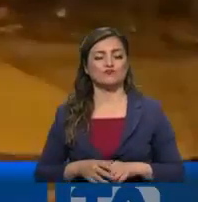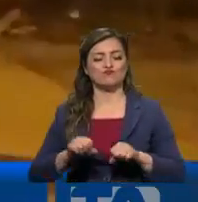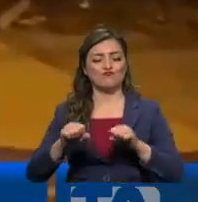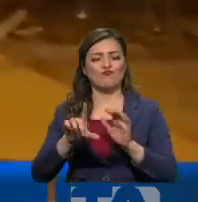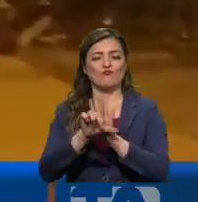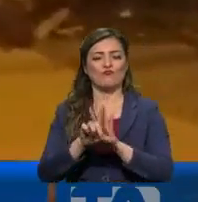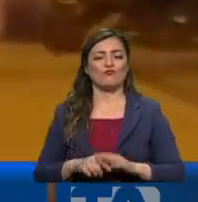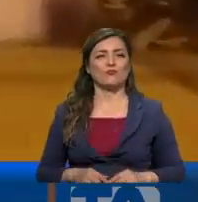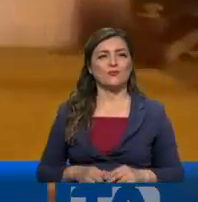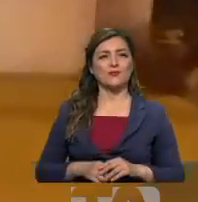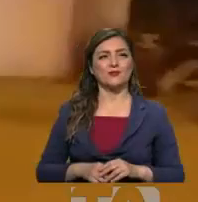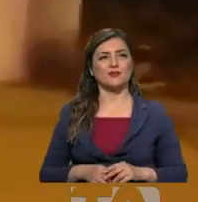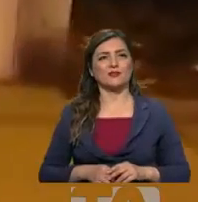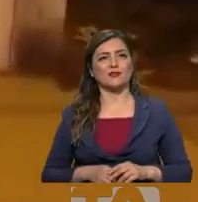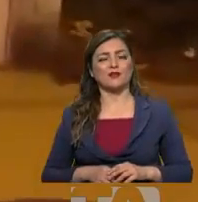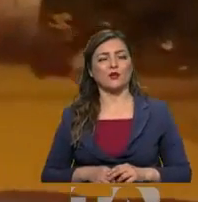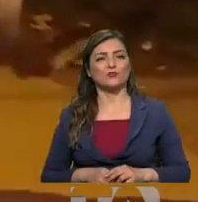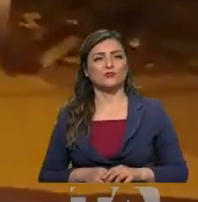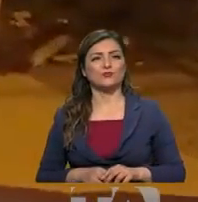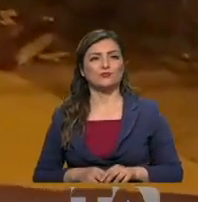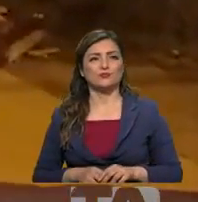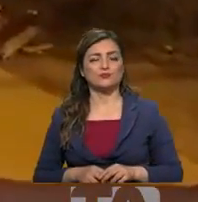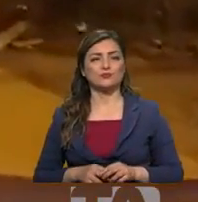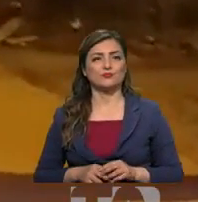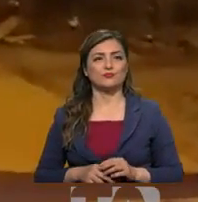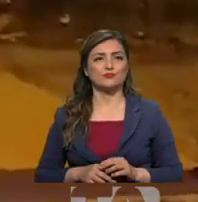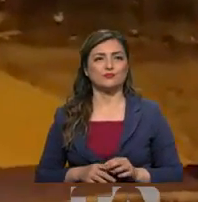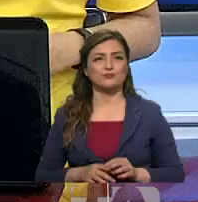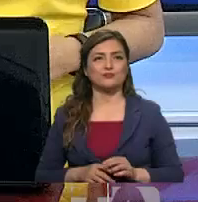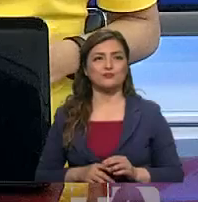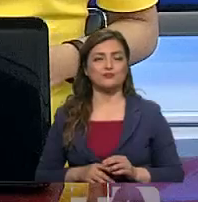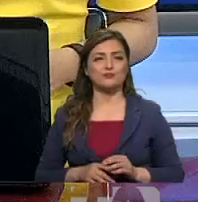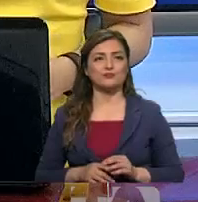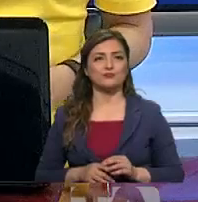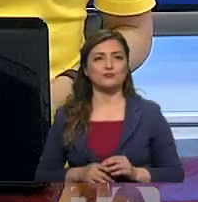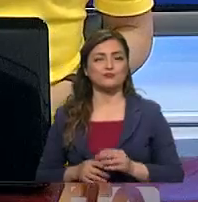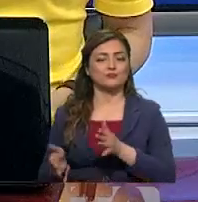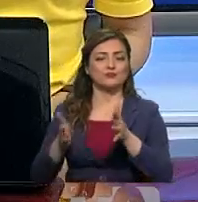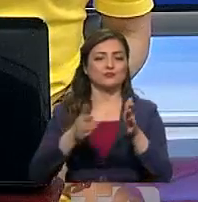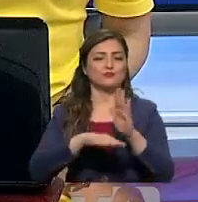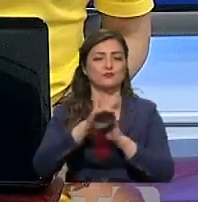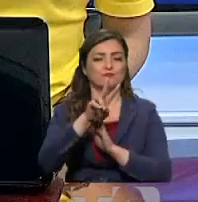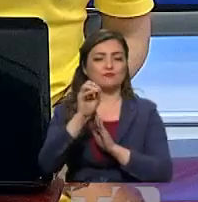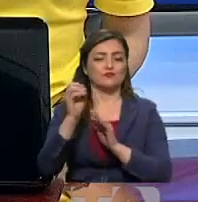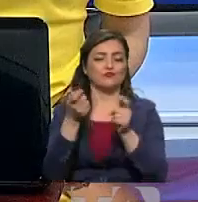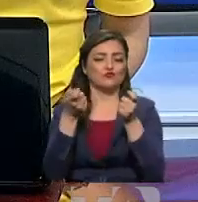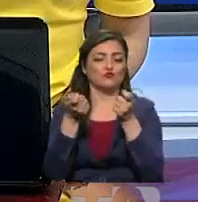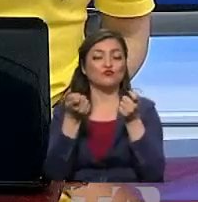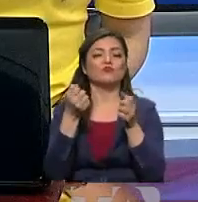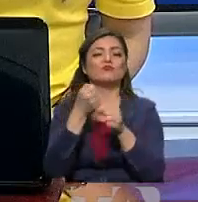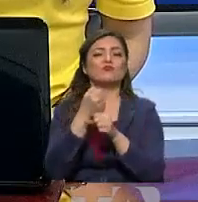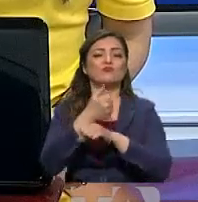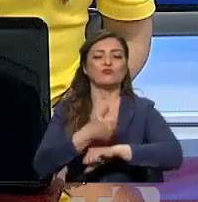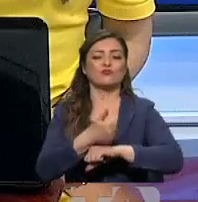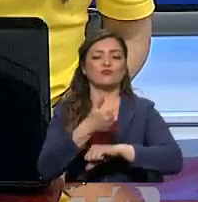la respectiva formulación de cargos. Fernanda Ceballos, 24 horas. Más de 200 operativos ejecutan